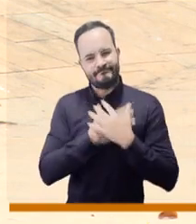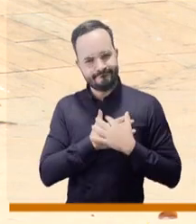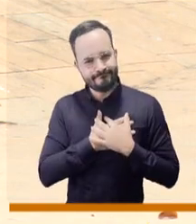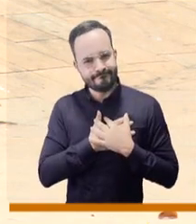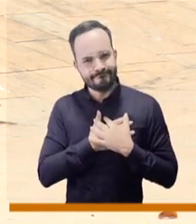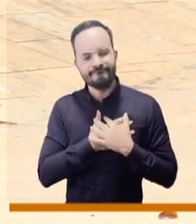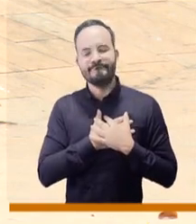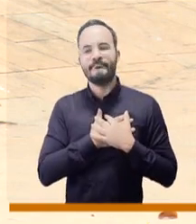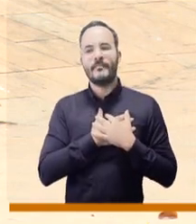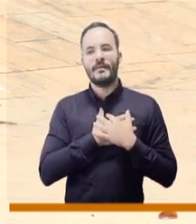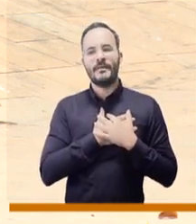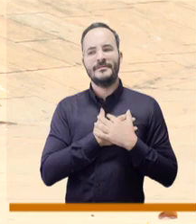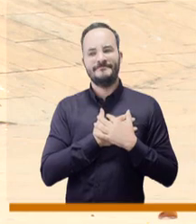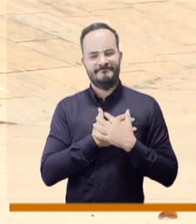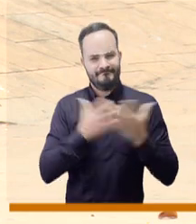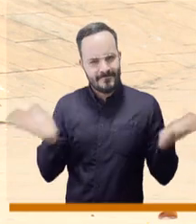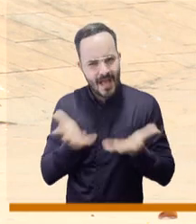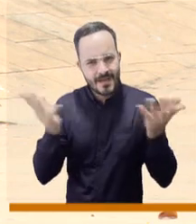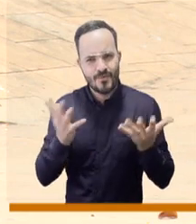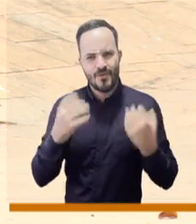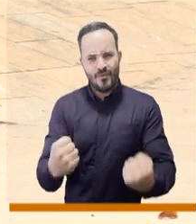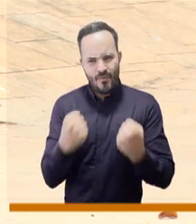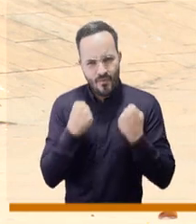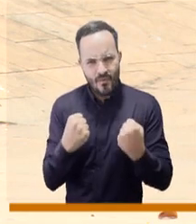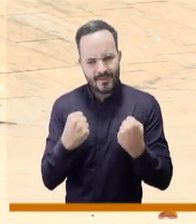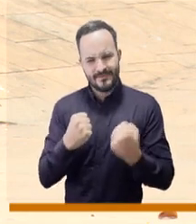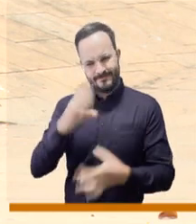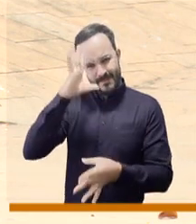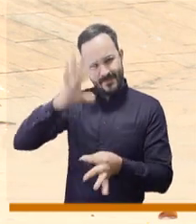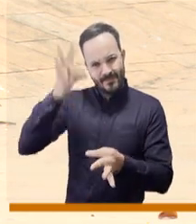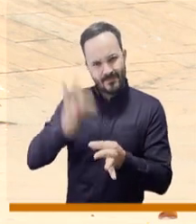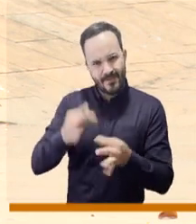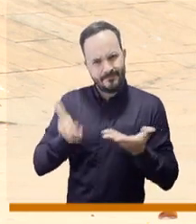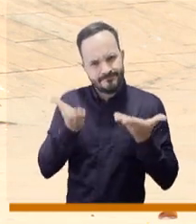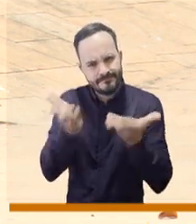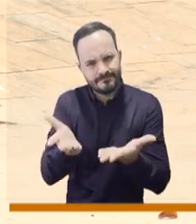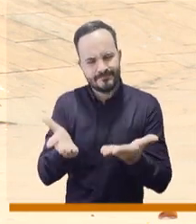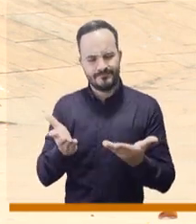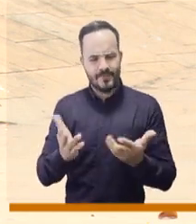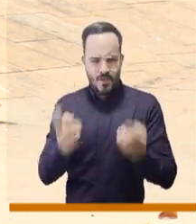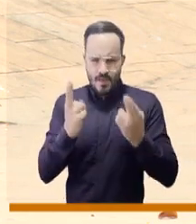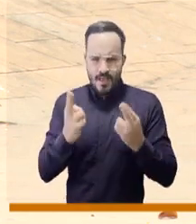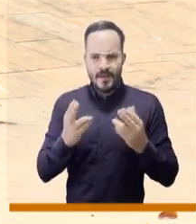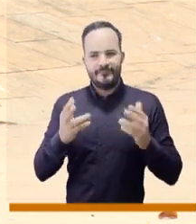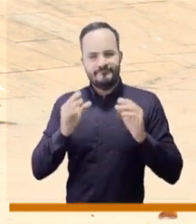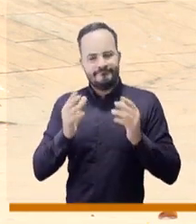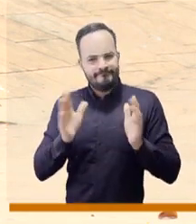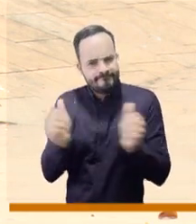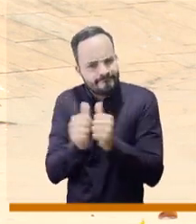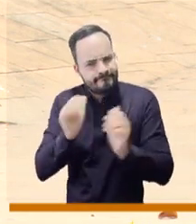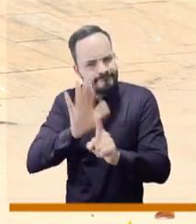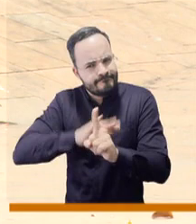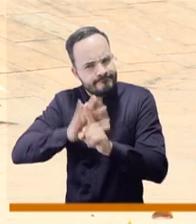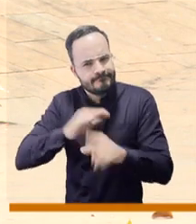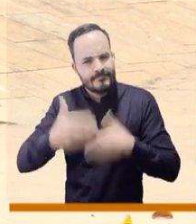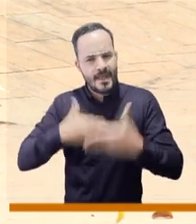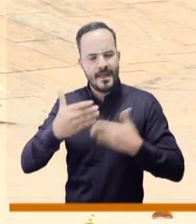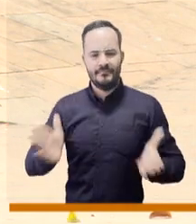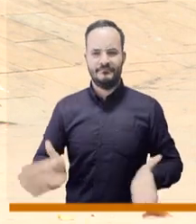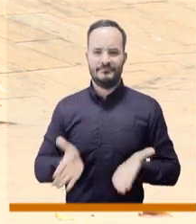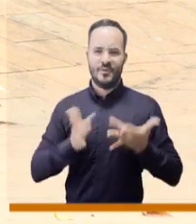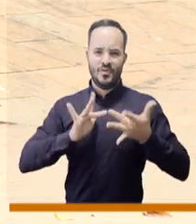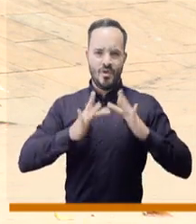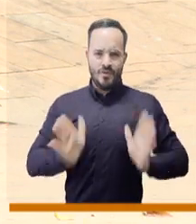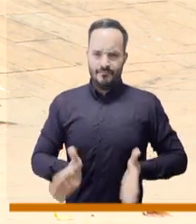Que bueno, obtengan la fuerza, la fe y todo lo que requieran, el acompañamiento para superar este momento. Desde